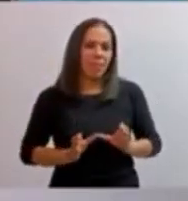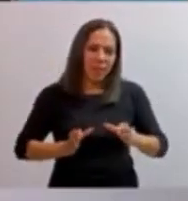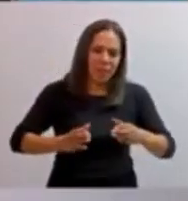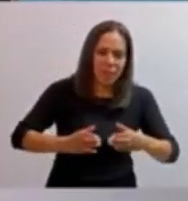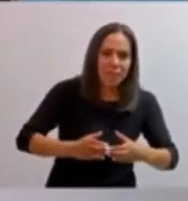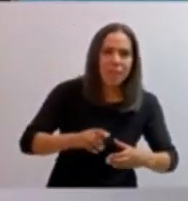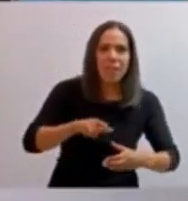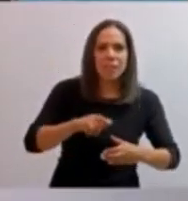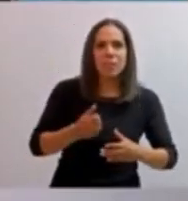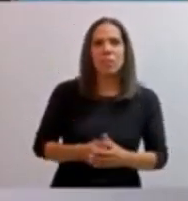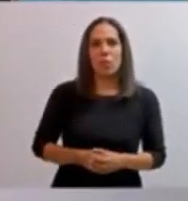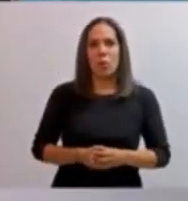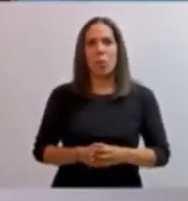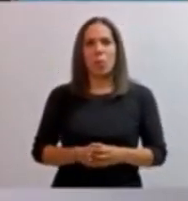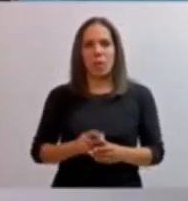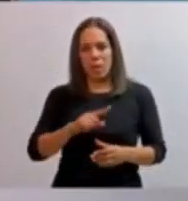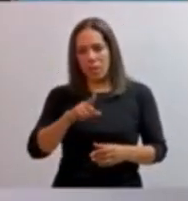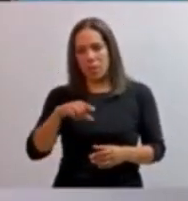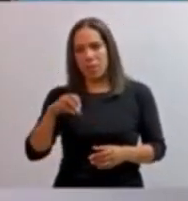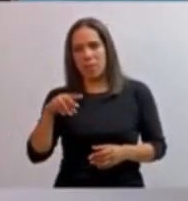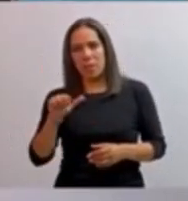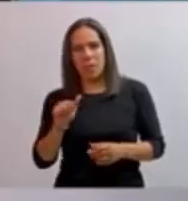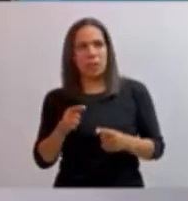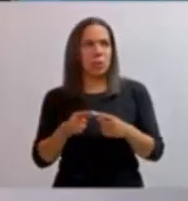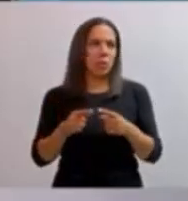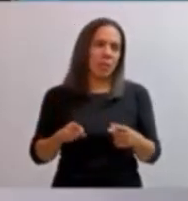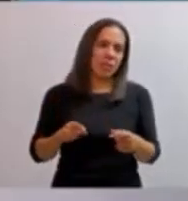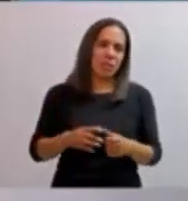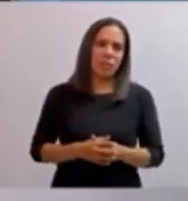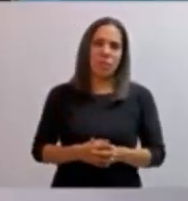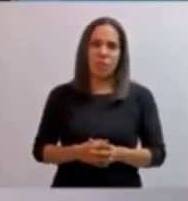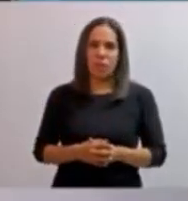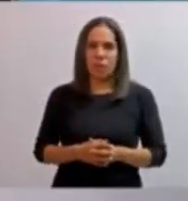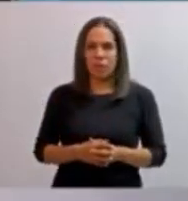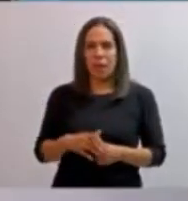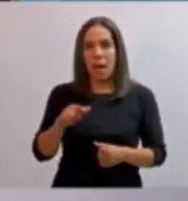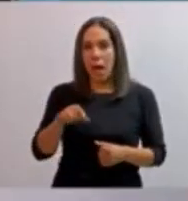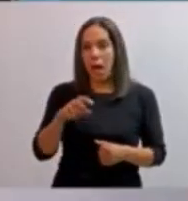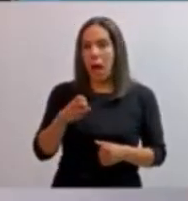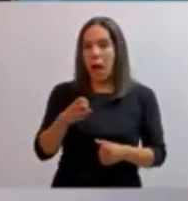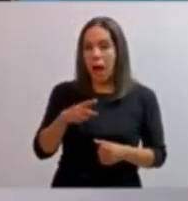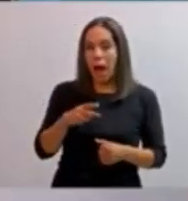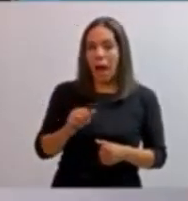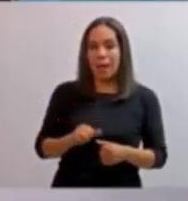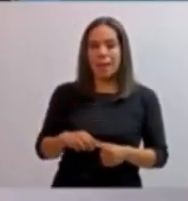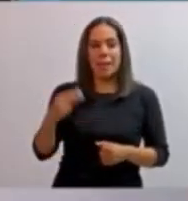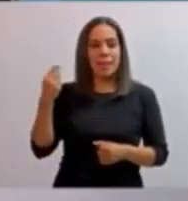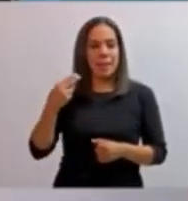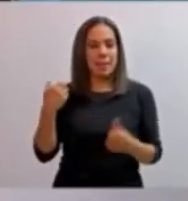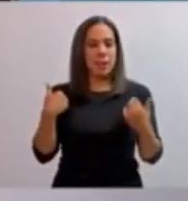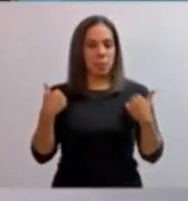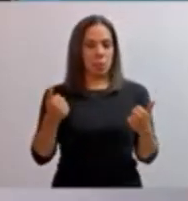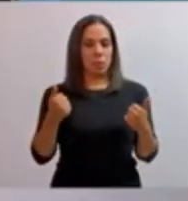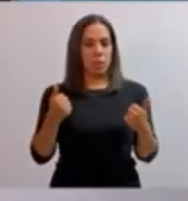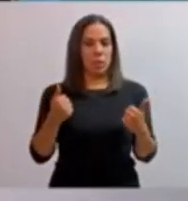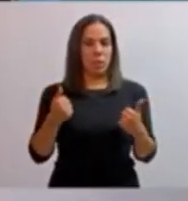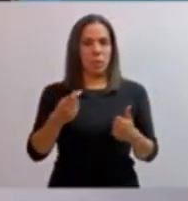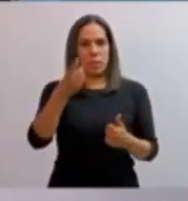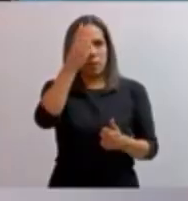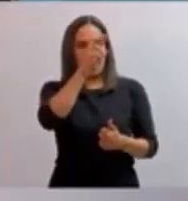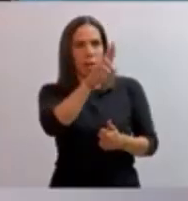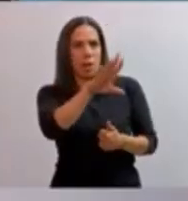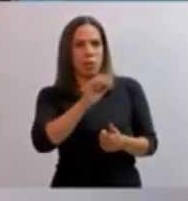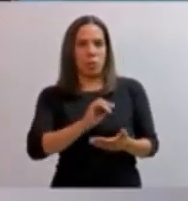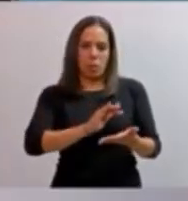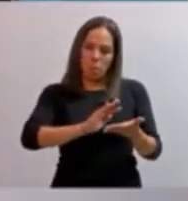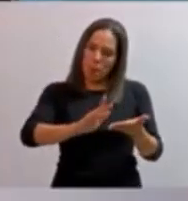forman parte de la zona escolar. Y bien, en este marco, pues se solicita a los directores que preparen esa